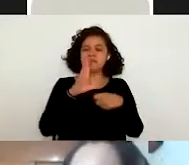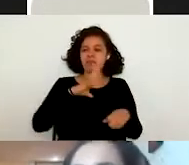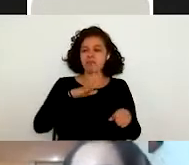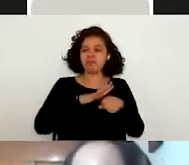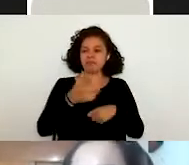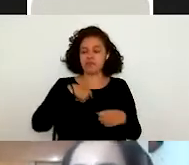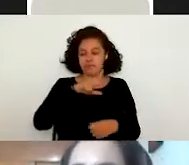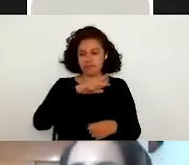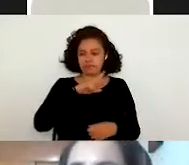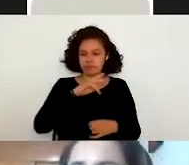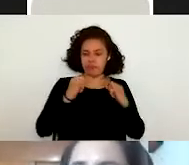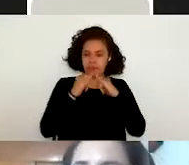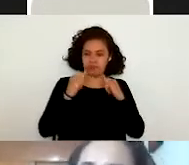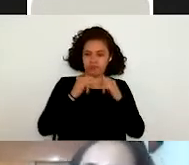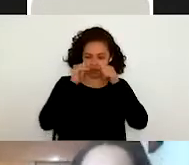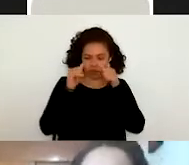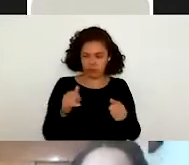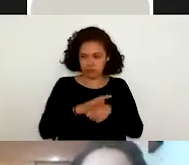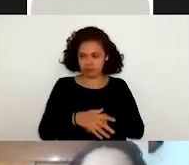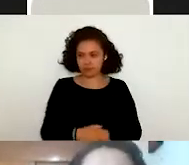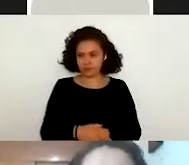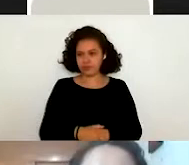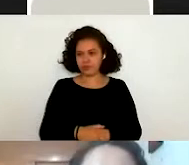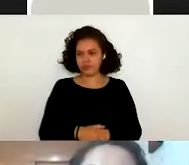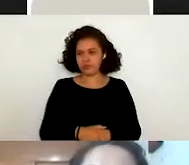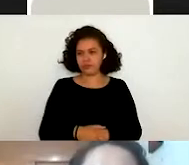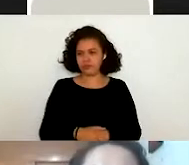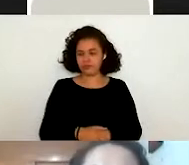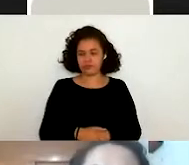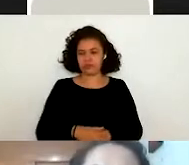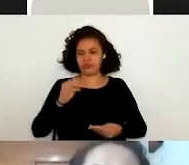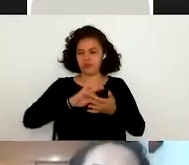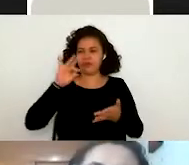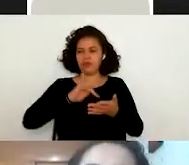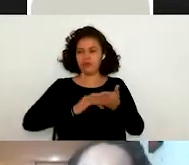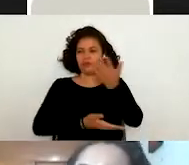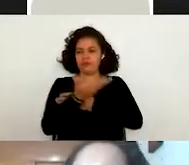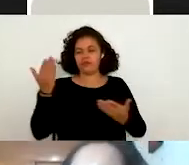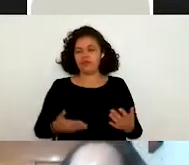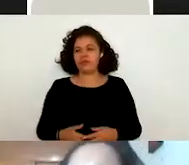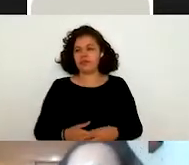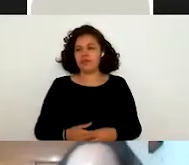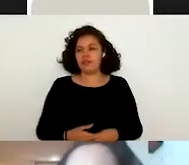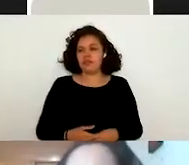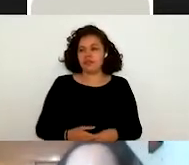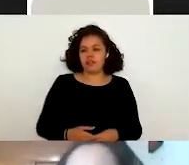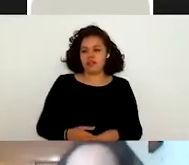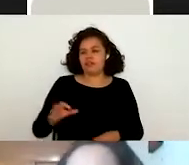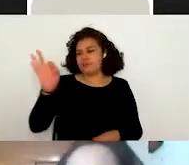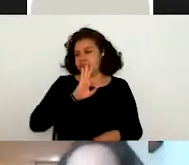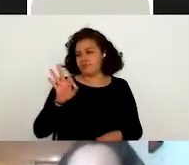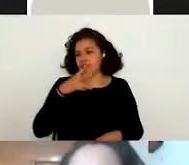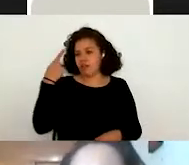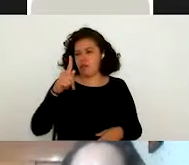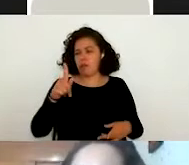mi institución está atendiendo, ¿no? Entonces, muchas gracias, Katy, por compartirnos. Y muy probablemente algunos de